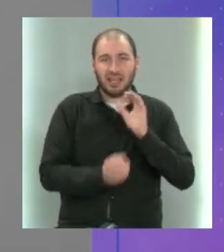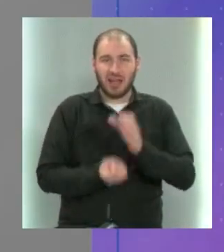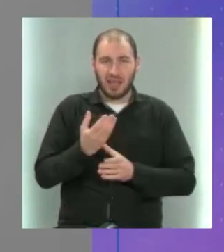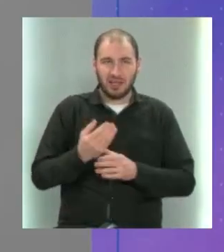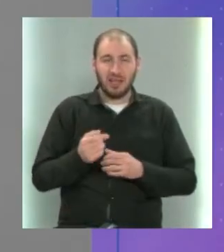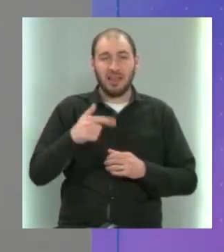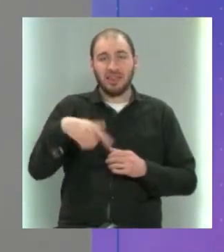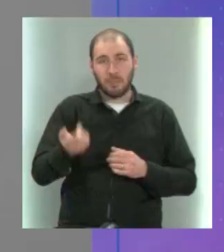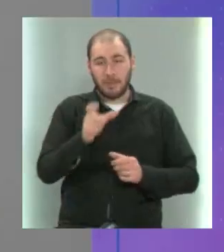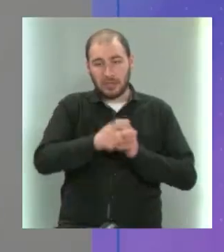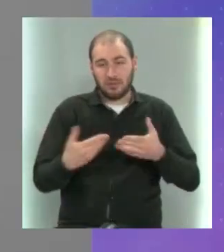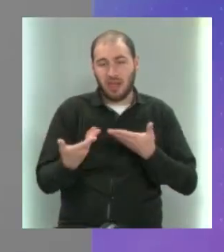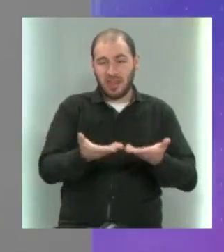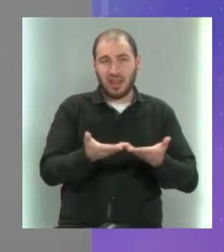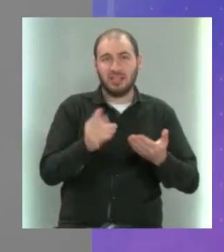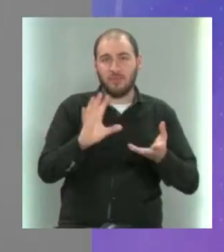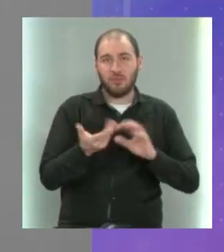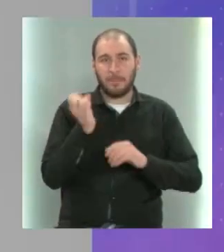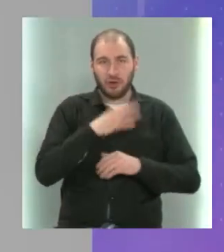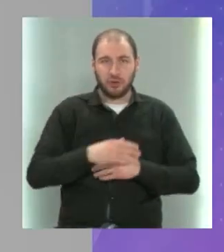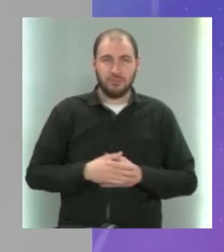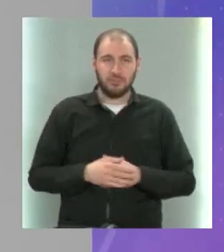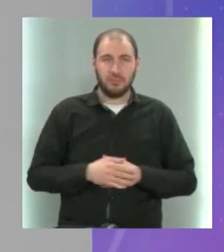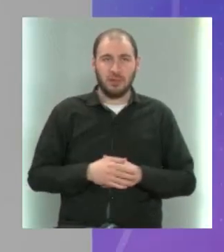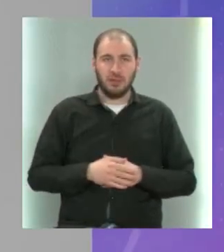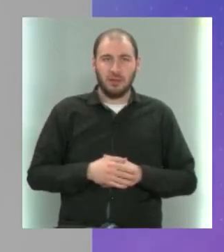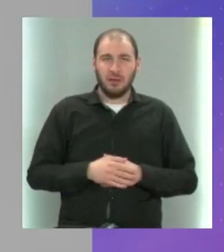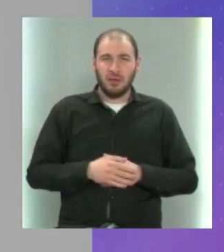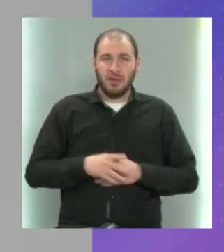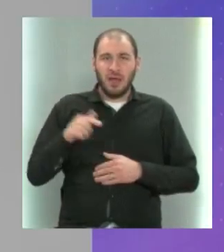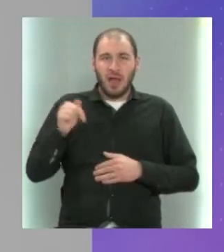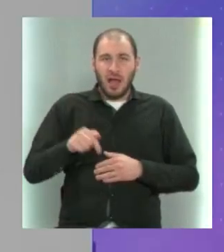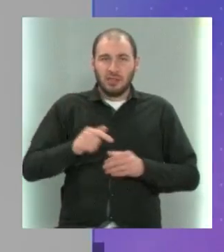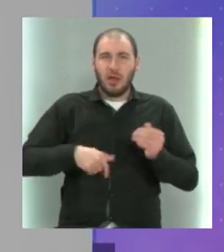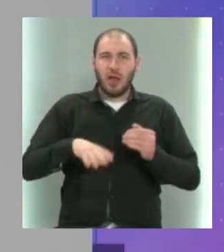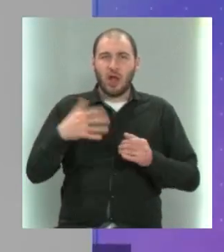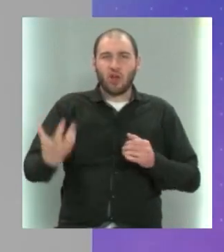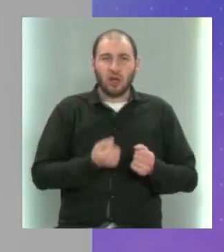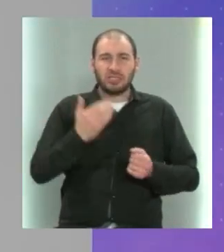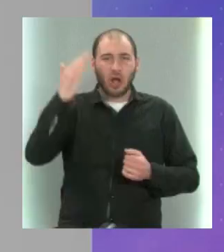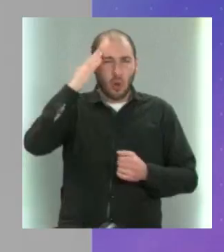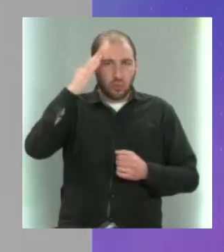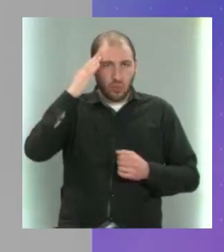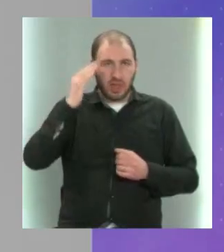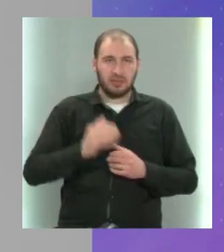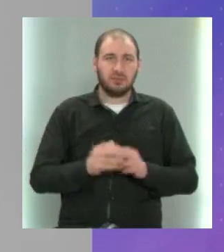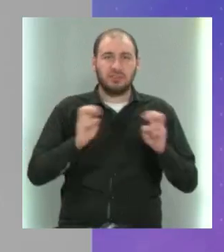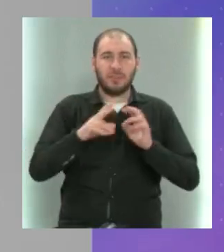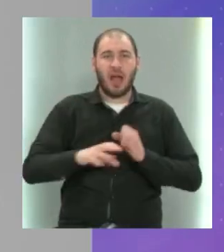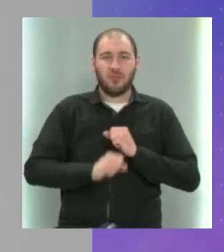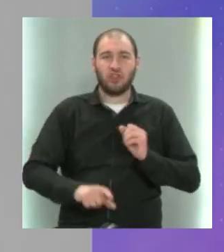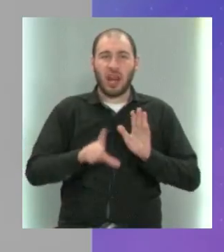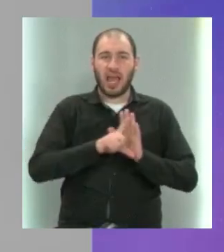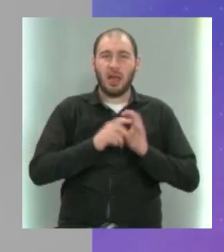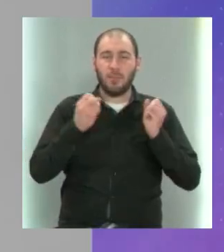cuando lleguen a la gente sean las mejores posibles. Ha sido principalmente una conquista cultural alrededor de lo que es el aborto legal,